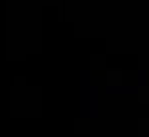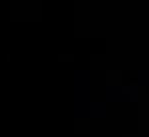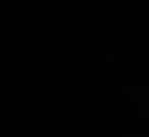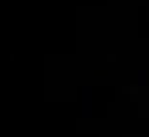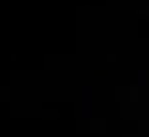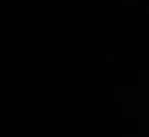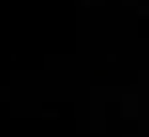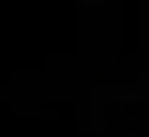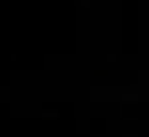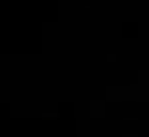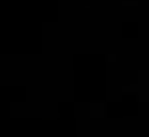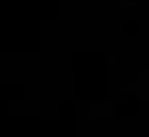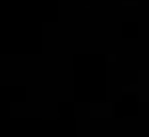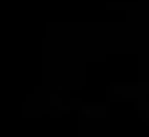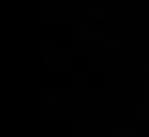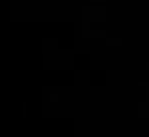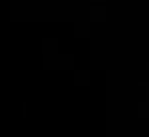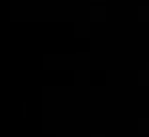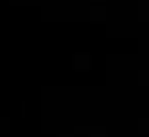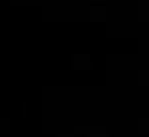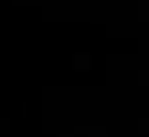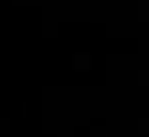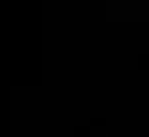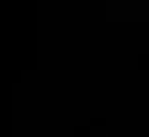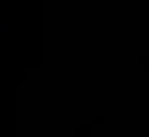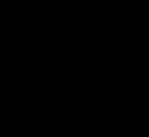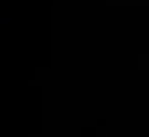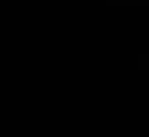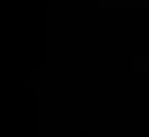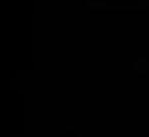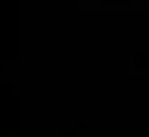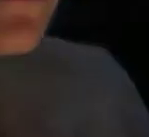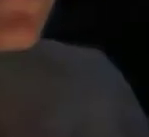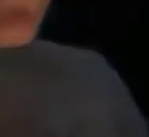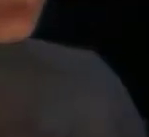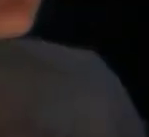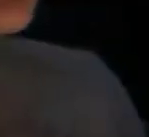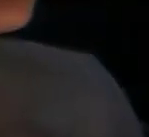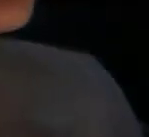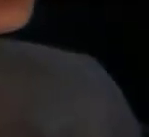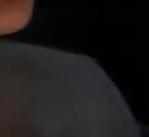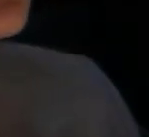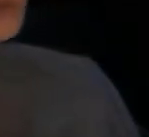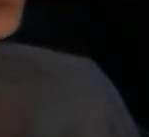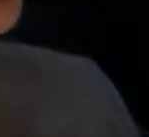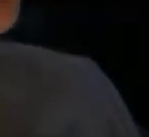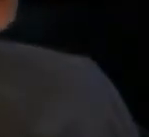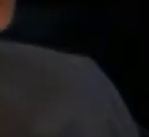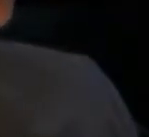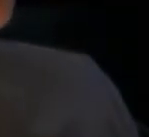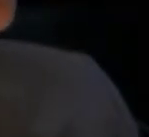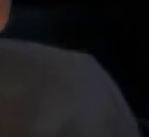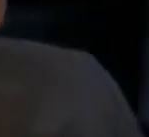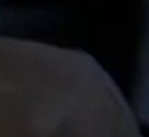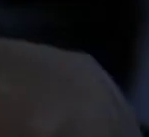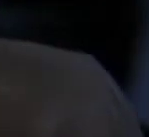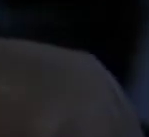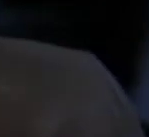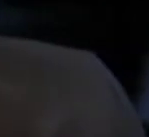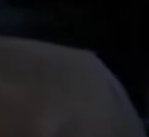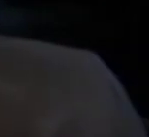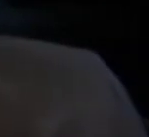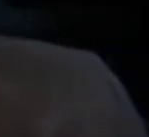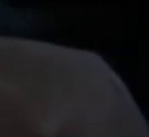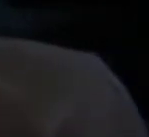cosas. ¿Y eso me descarta para opinar? No. Eso te descarta para ver las cosas con objetividad. Ay, papá, estamos hablando de la